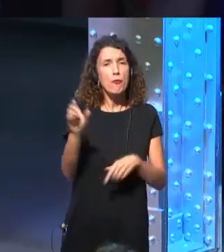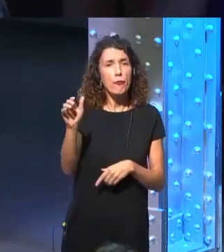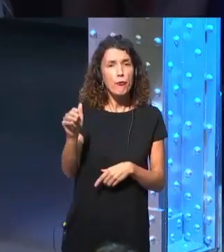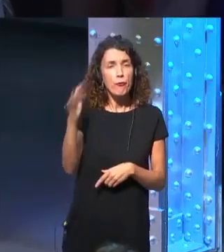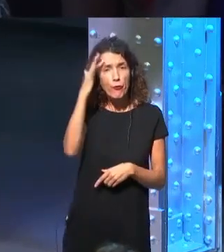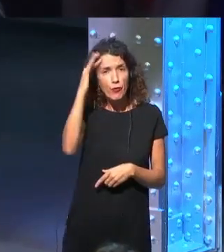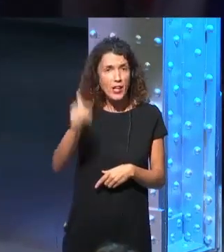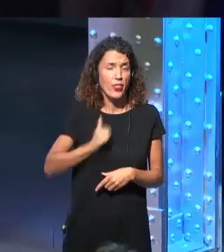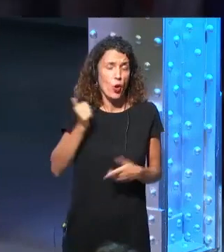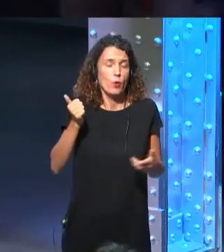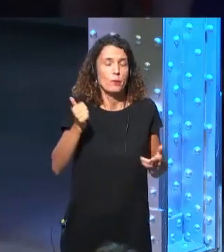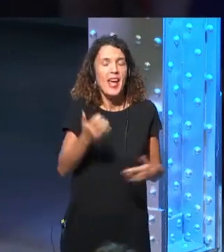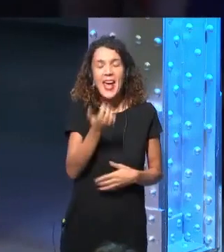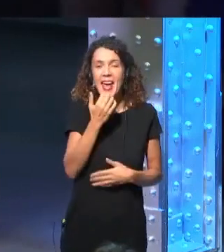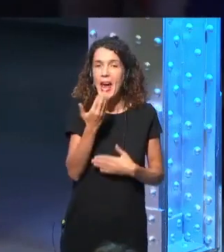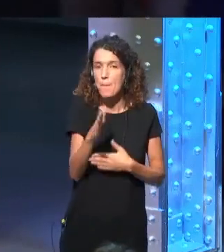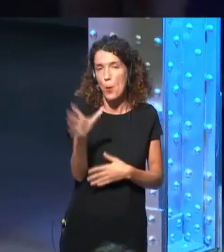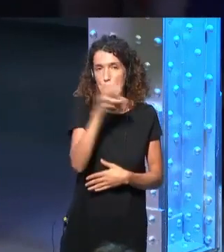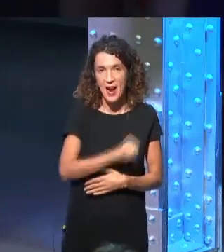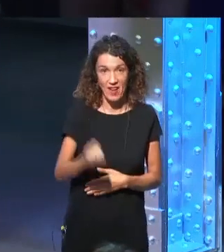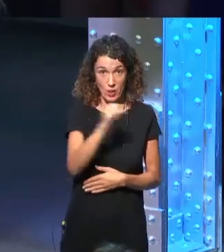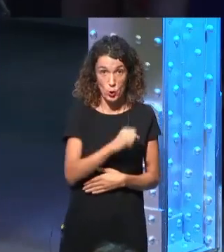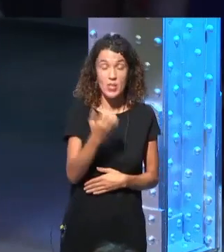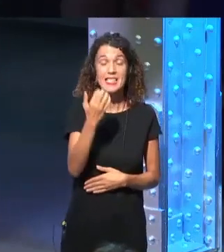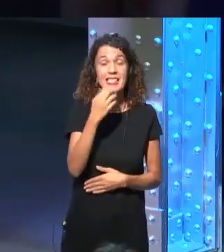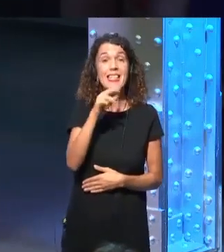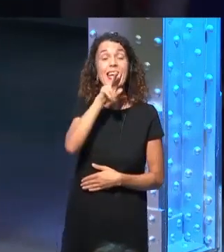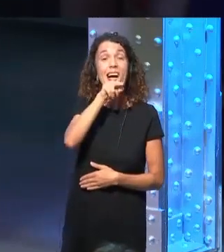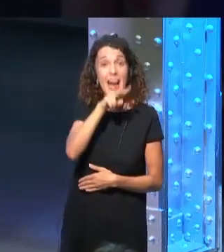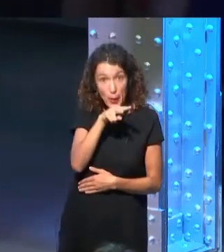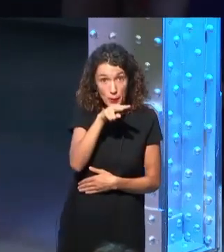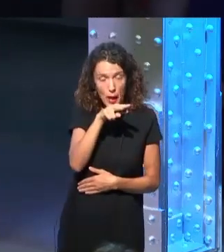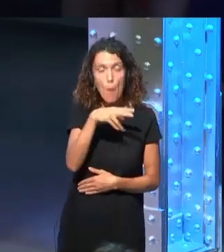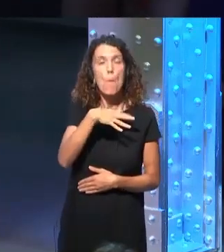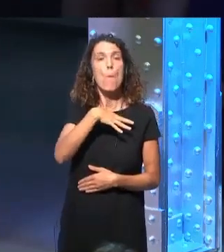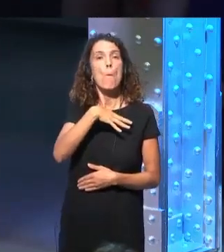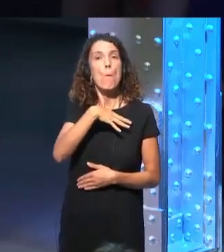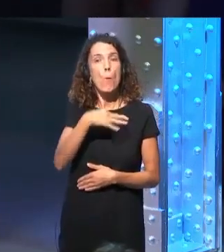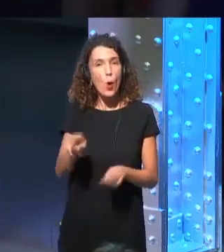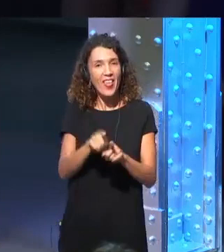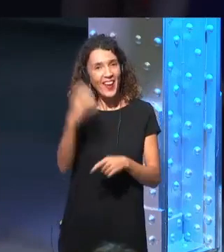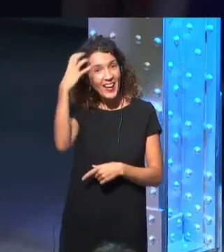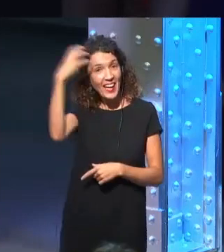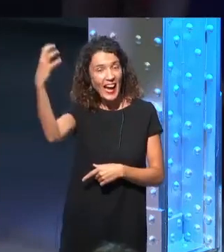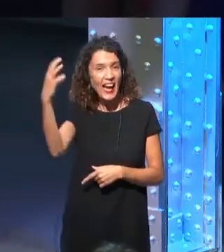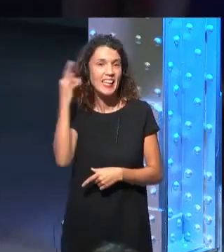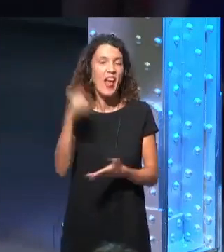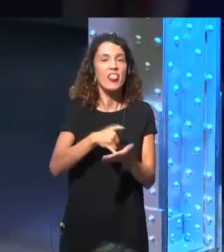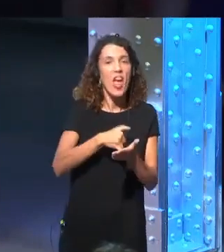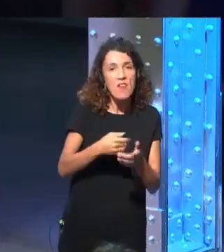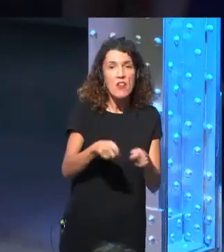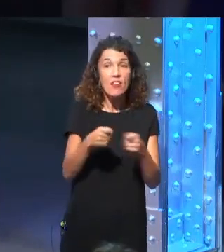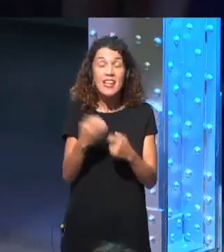es un ejemplo extraordinario. Si hablas, puedes ser una reina débil y frágil, pero